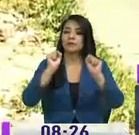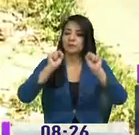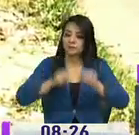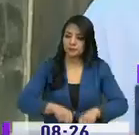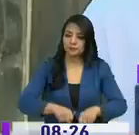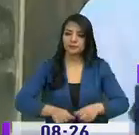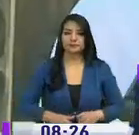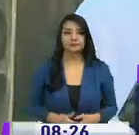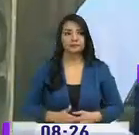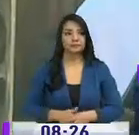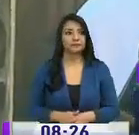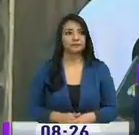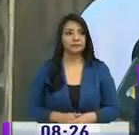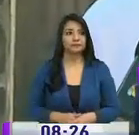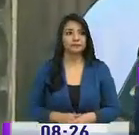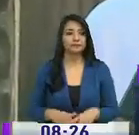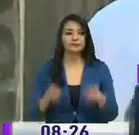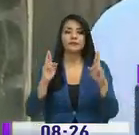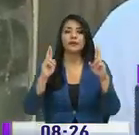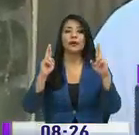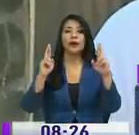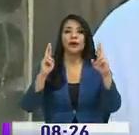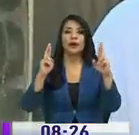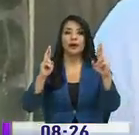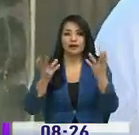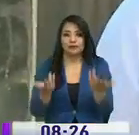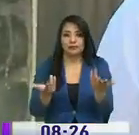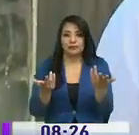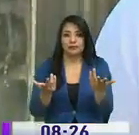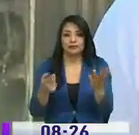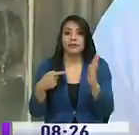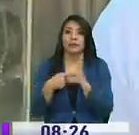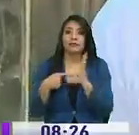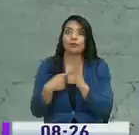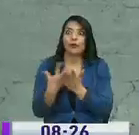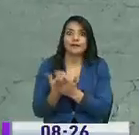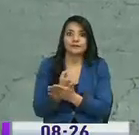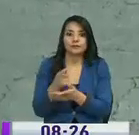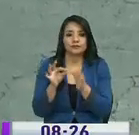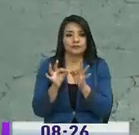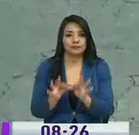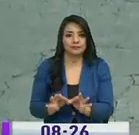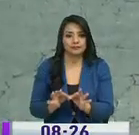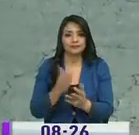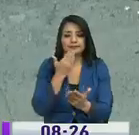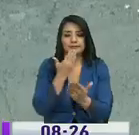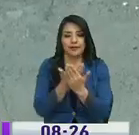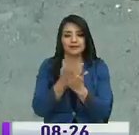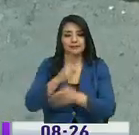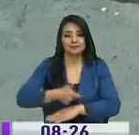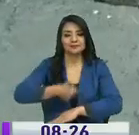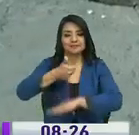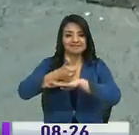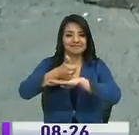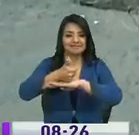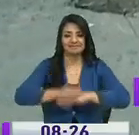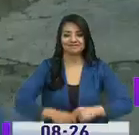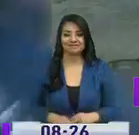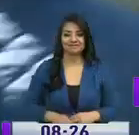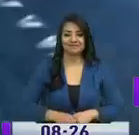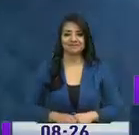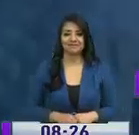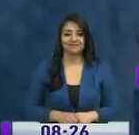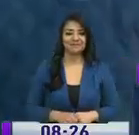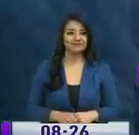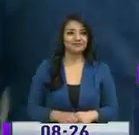la tubería. Por lo menos eso, recuperamos parte de los impuestos, niña. Ellos están agradecidos con la autoridad.